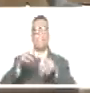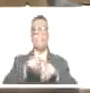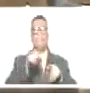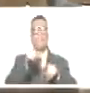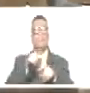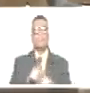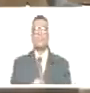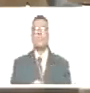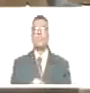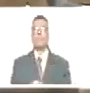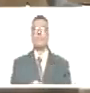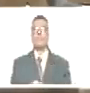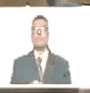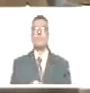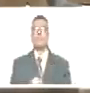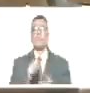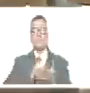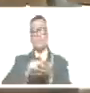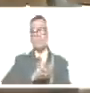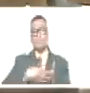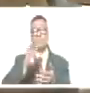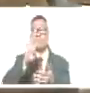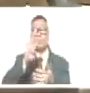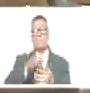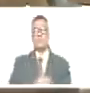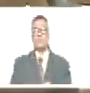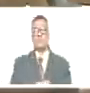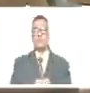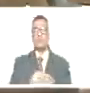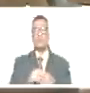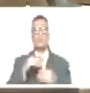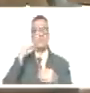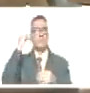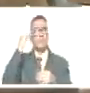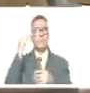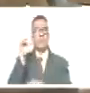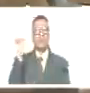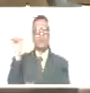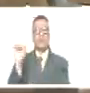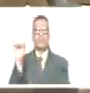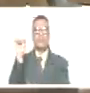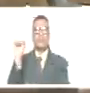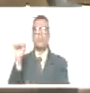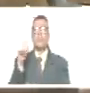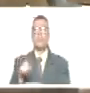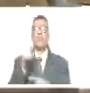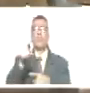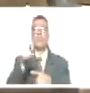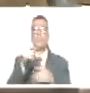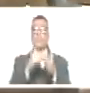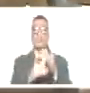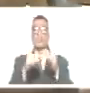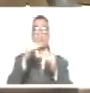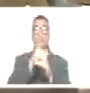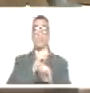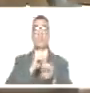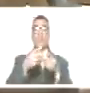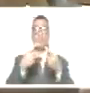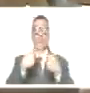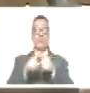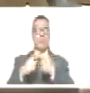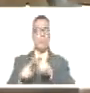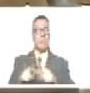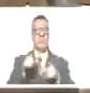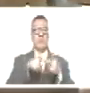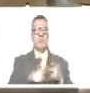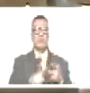siguiente. Artículo 4. El trastorno del espectro autista es una alteración de múltiples áreas del